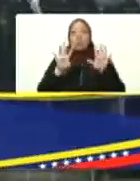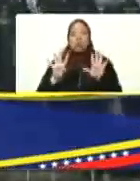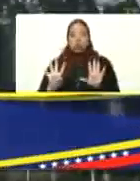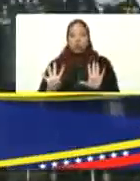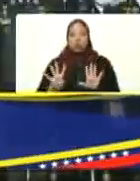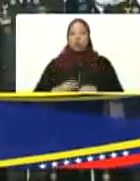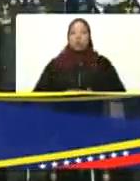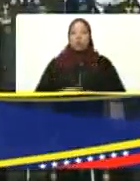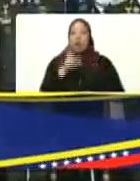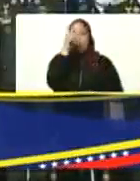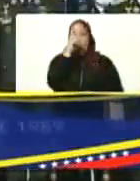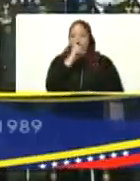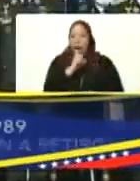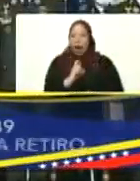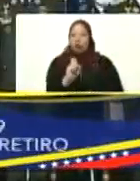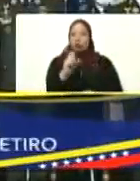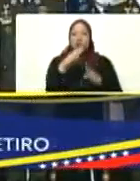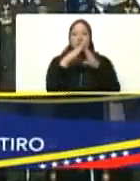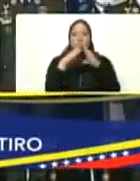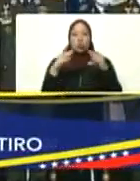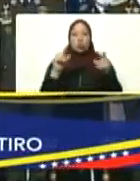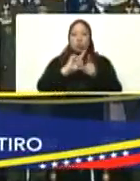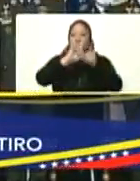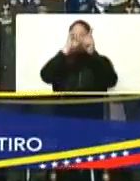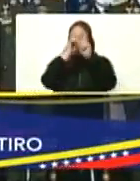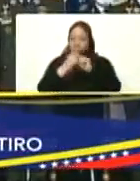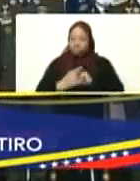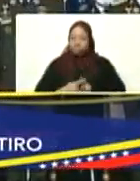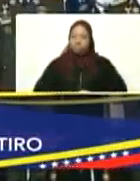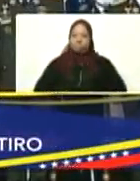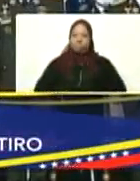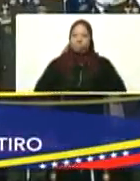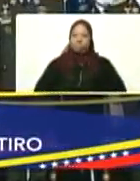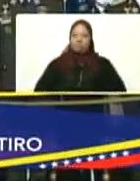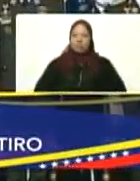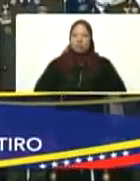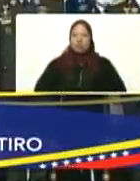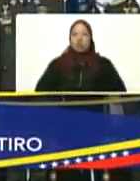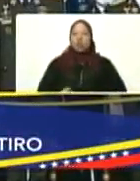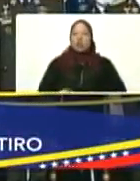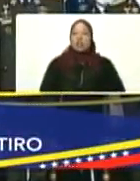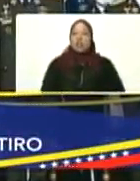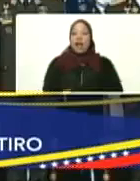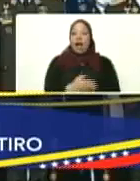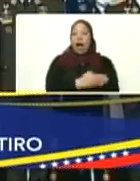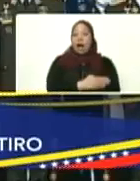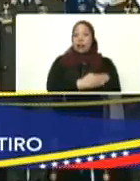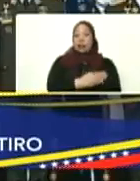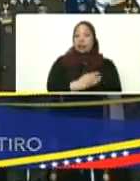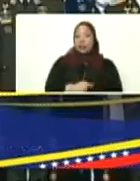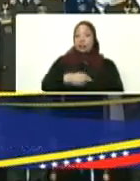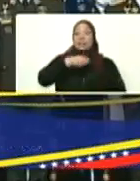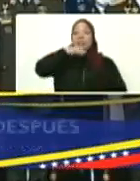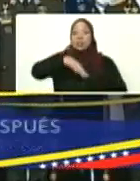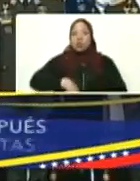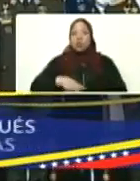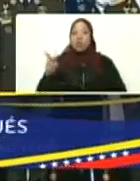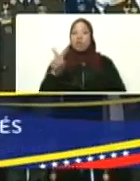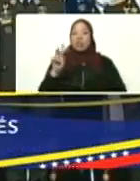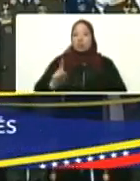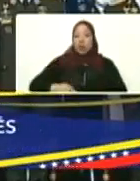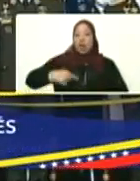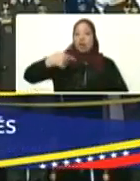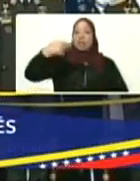1989, el año que lo marcó todo, el año del antes y después de la historia vivida,